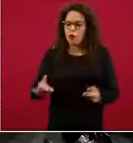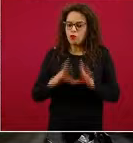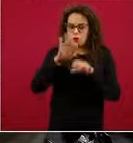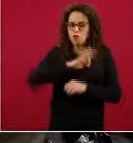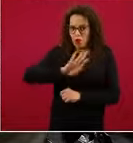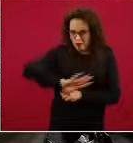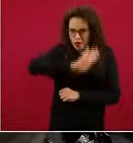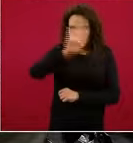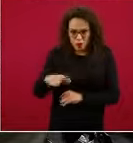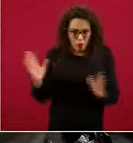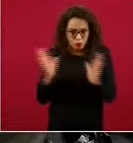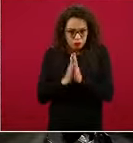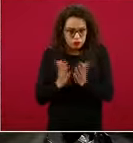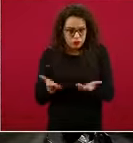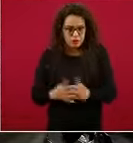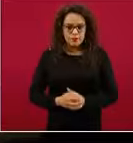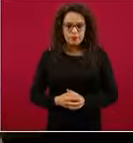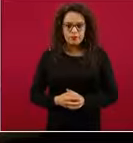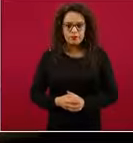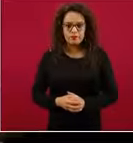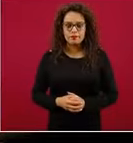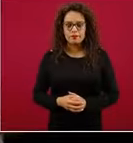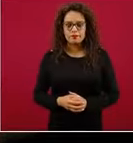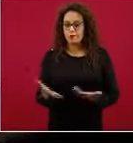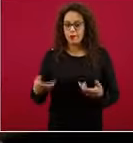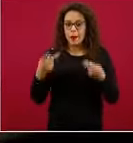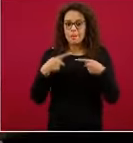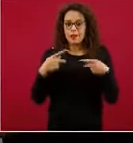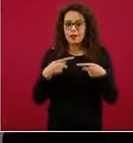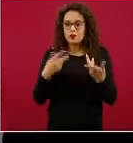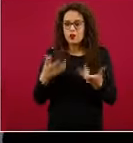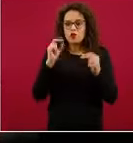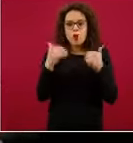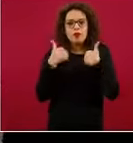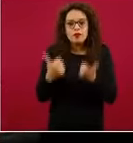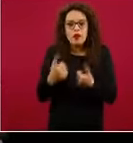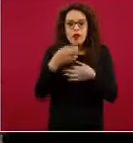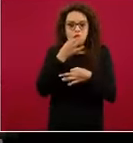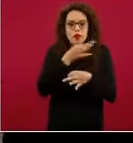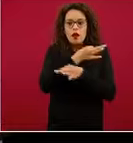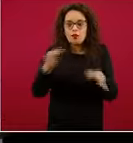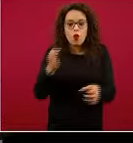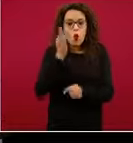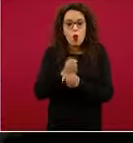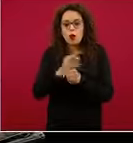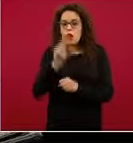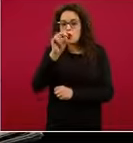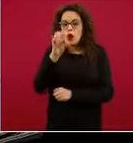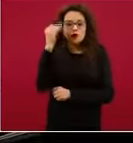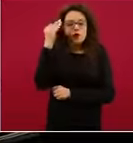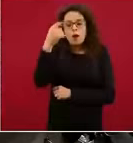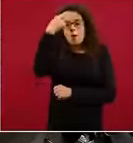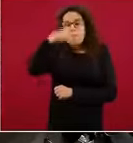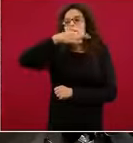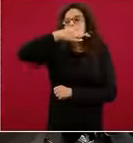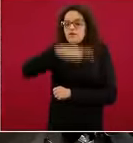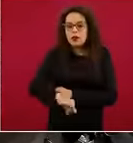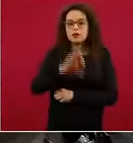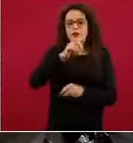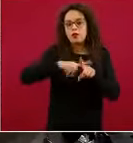mensaje no ha sabido que la gente lo entienda de que no es momento ahorita para esas situaciones? Gracias. Muchas